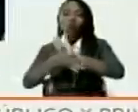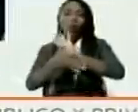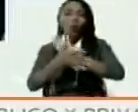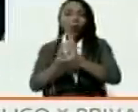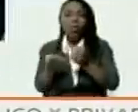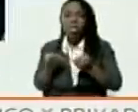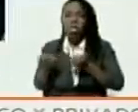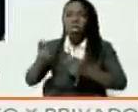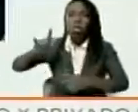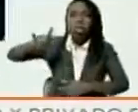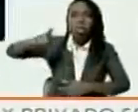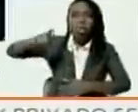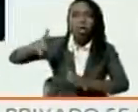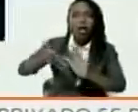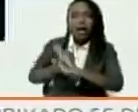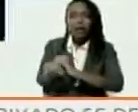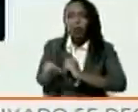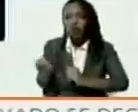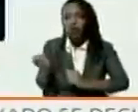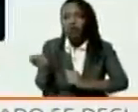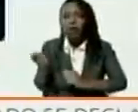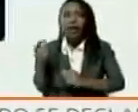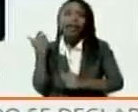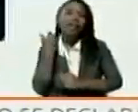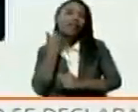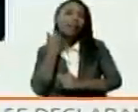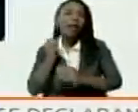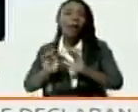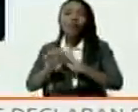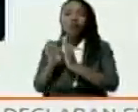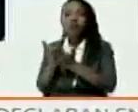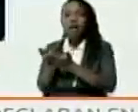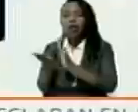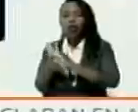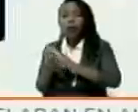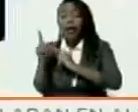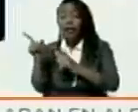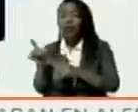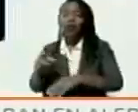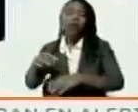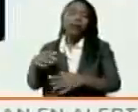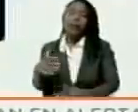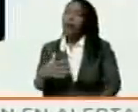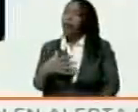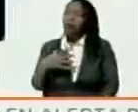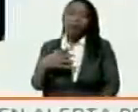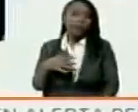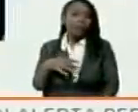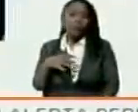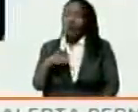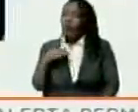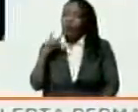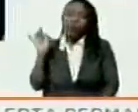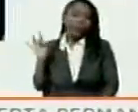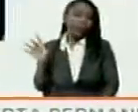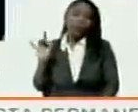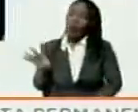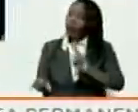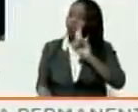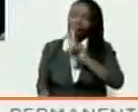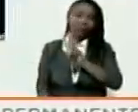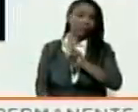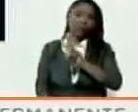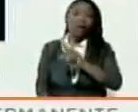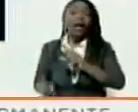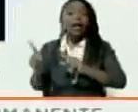manipular esta pandemia mundial. Es muy lamentable, muy lamentable. Y